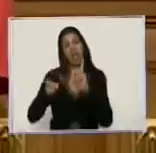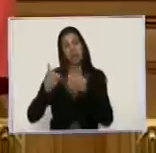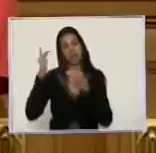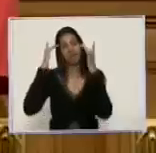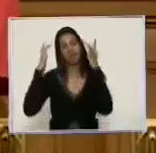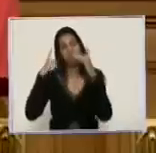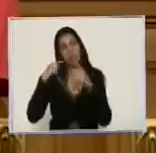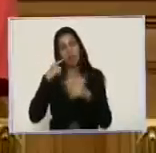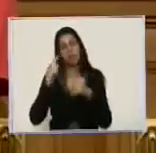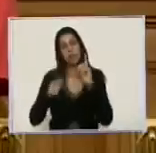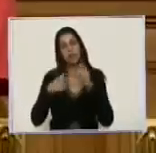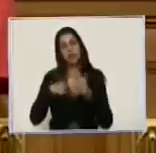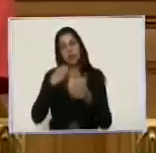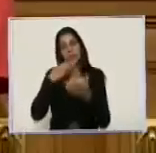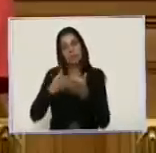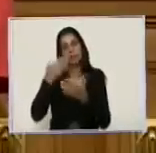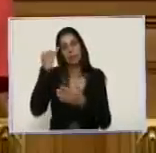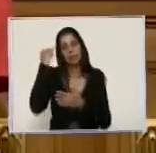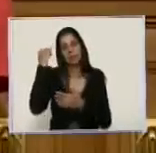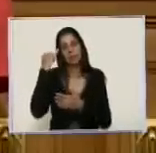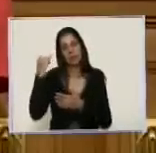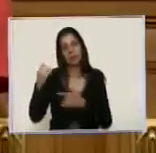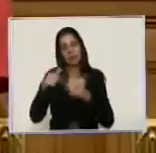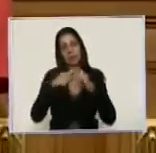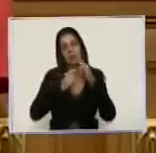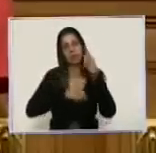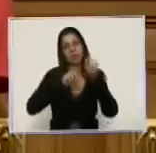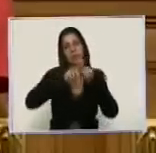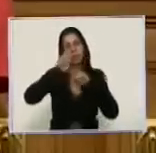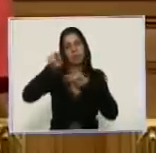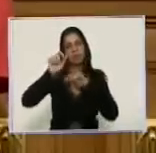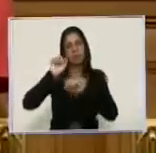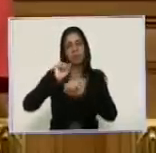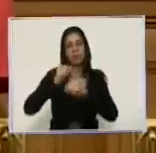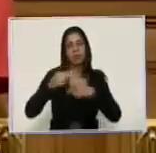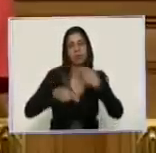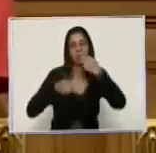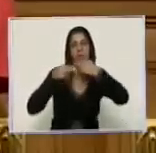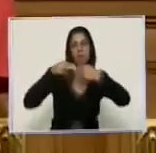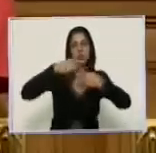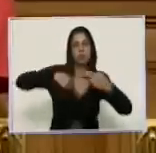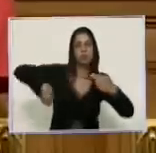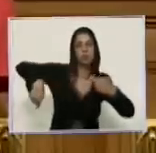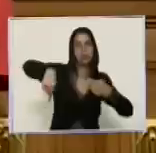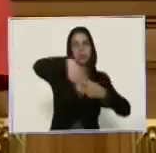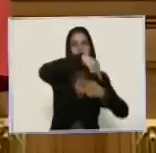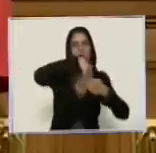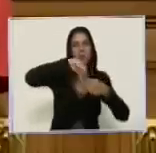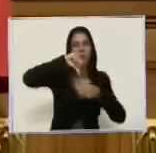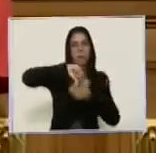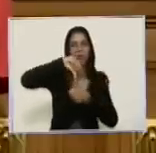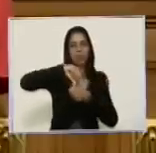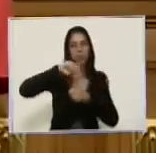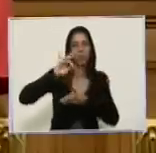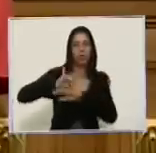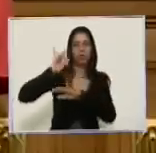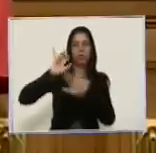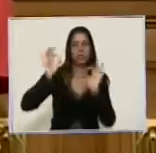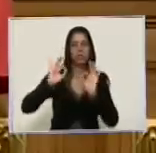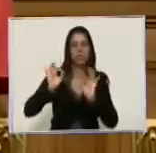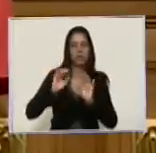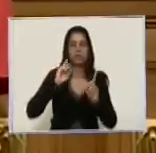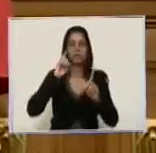ahí que yo pusiera las baterías antiaéreas en medio de la infraestructura petrolera. Son intocables, porque la estrategia